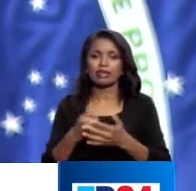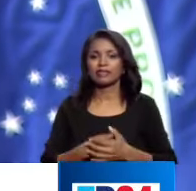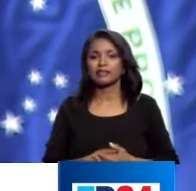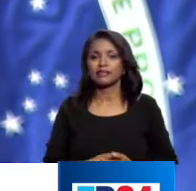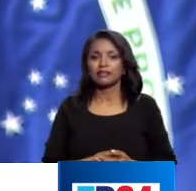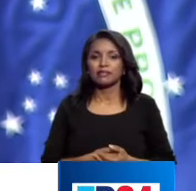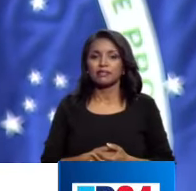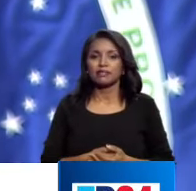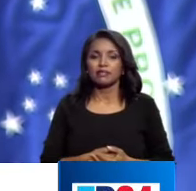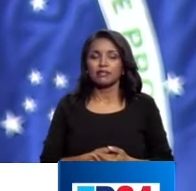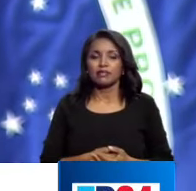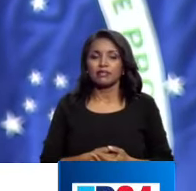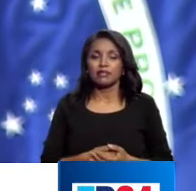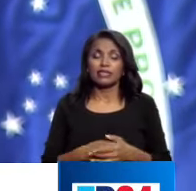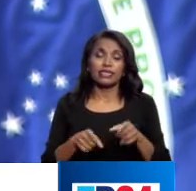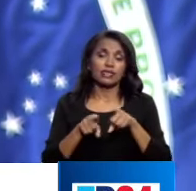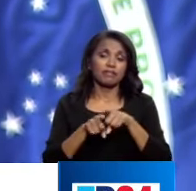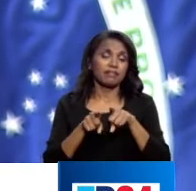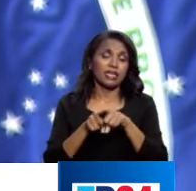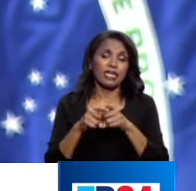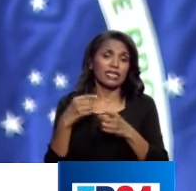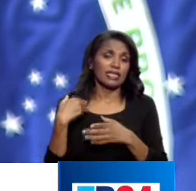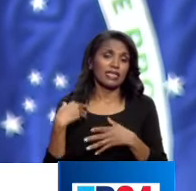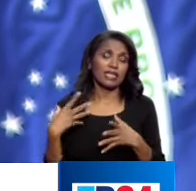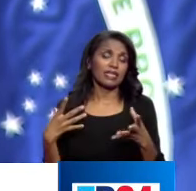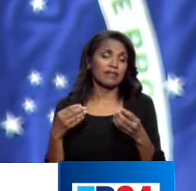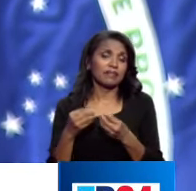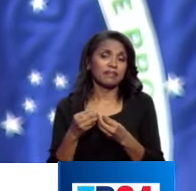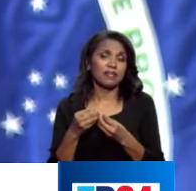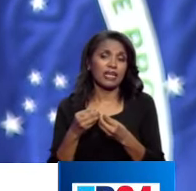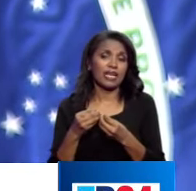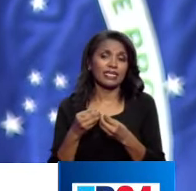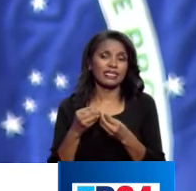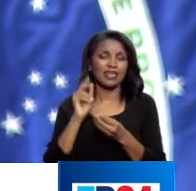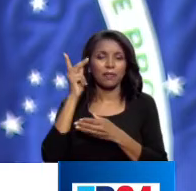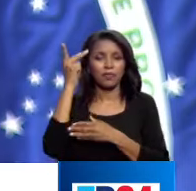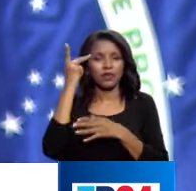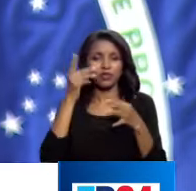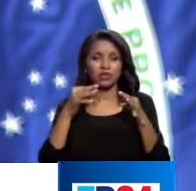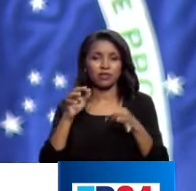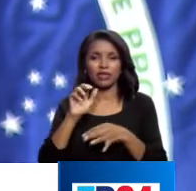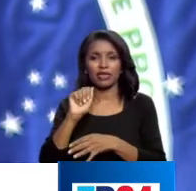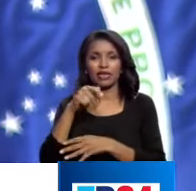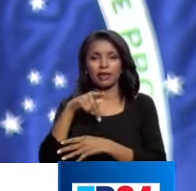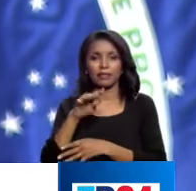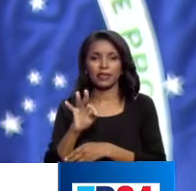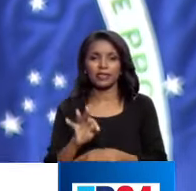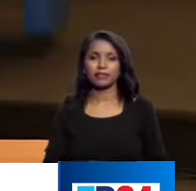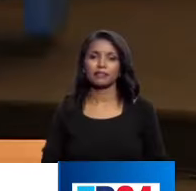esos puntos. Y el que tendrá que generar la política pública en materia de turismo es la ATP.